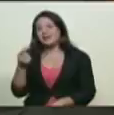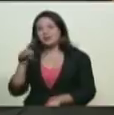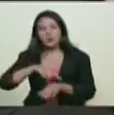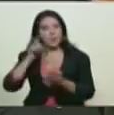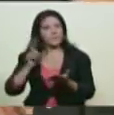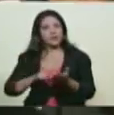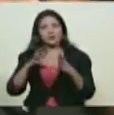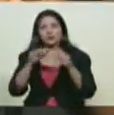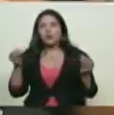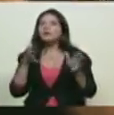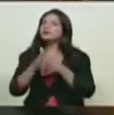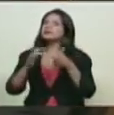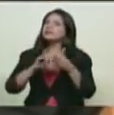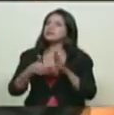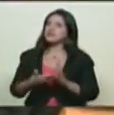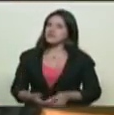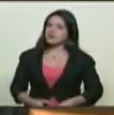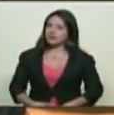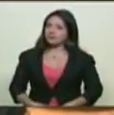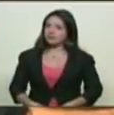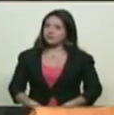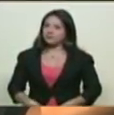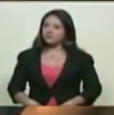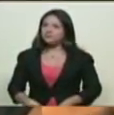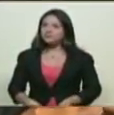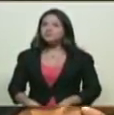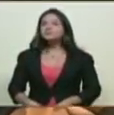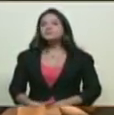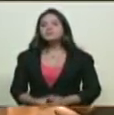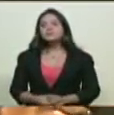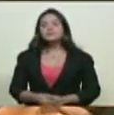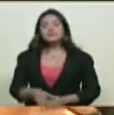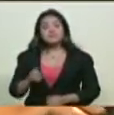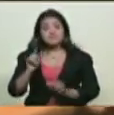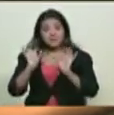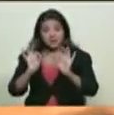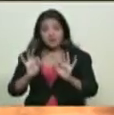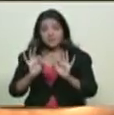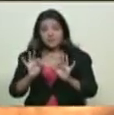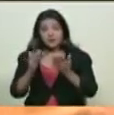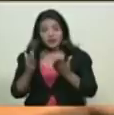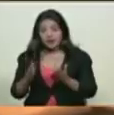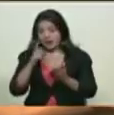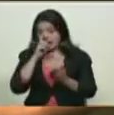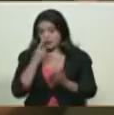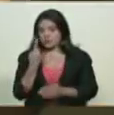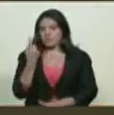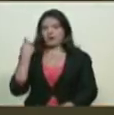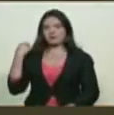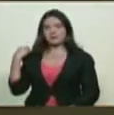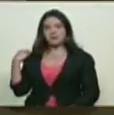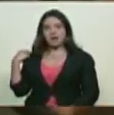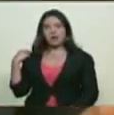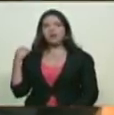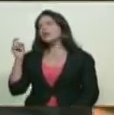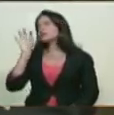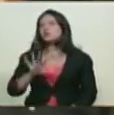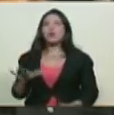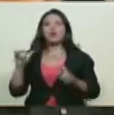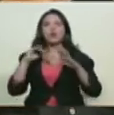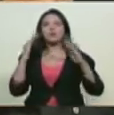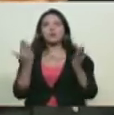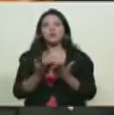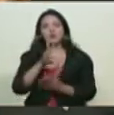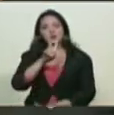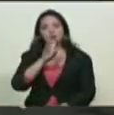entonces significa que ese mercado ese mercado que el año pasado manejaba en el mundo 200.000